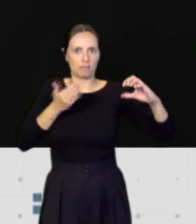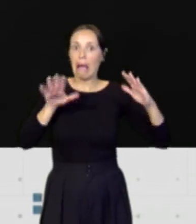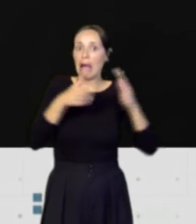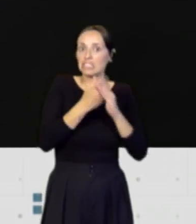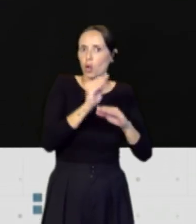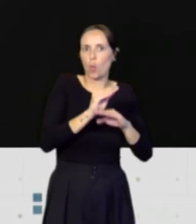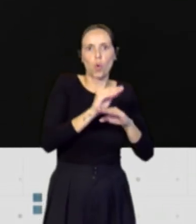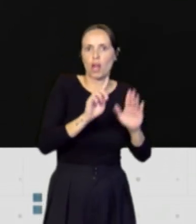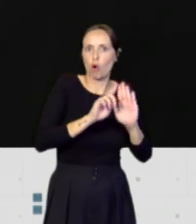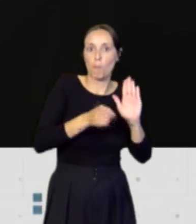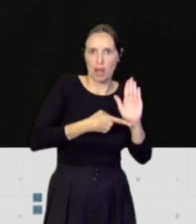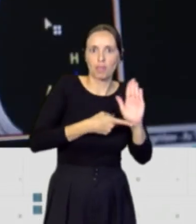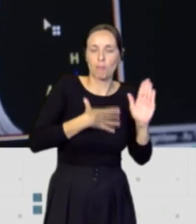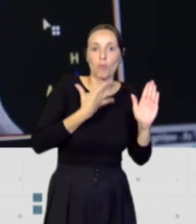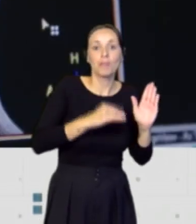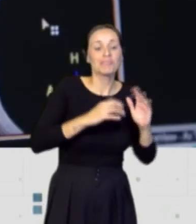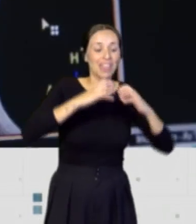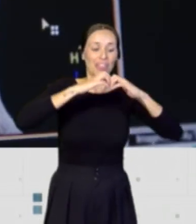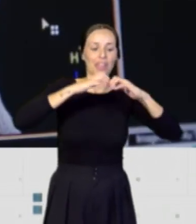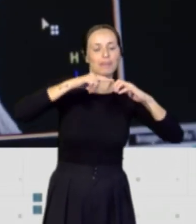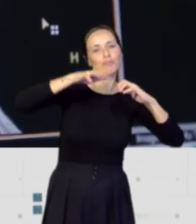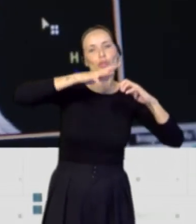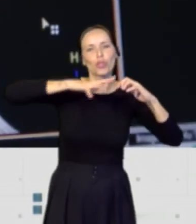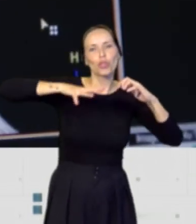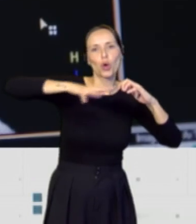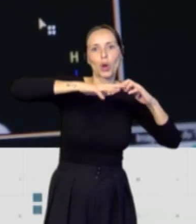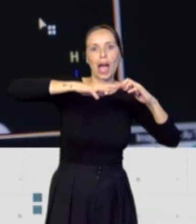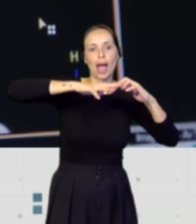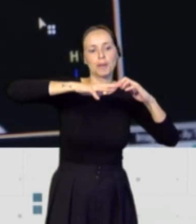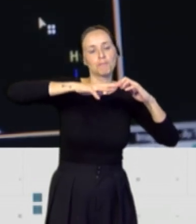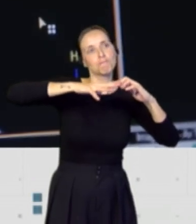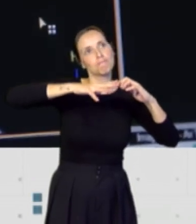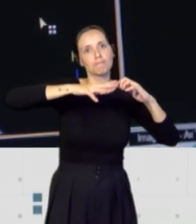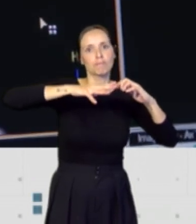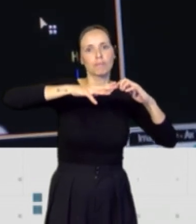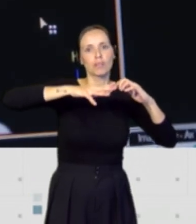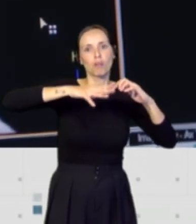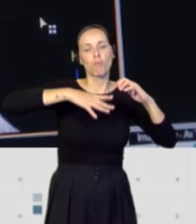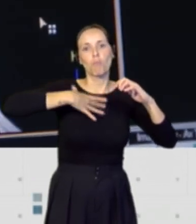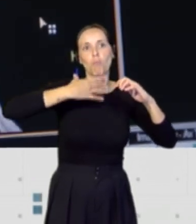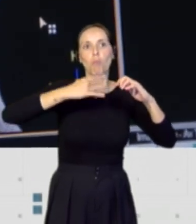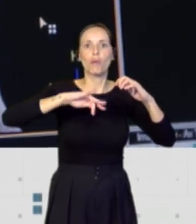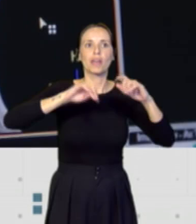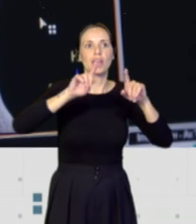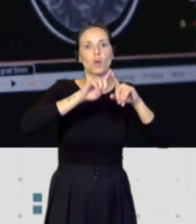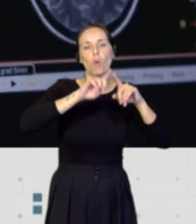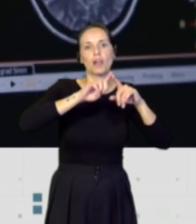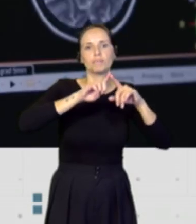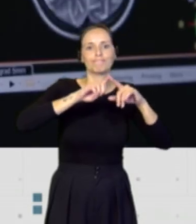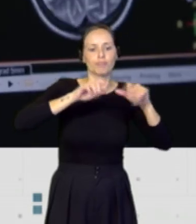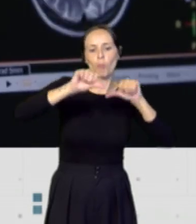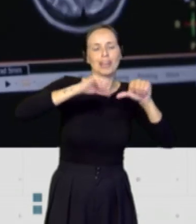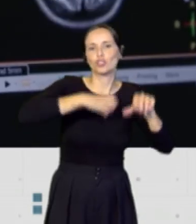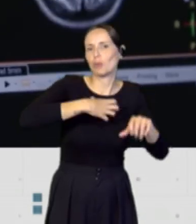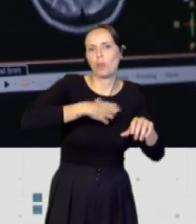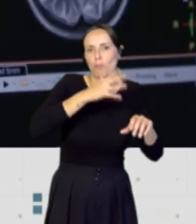esa zona del cerebro que es la que causa la crisis está en una zona que podemos considerar como inoperable, pues